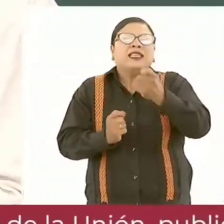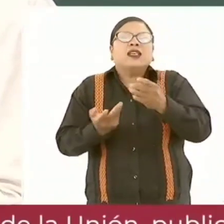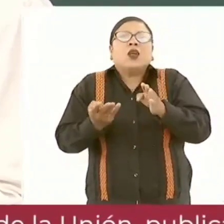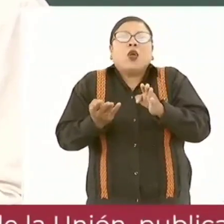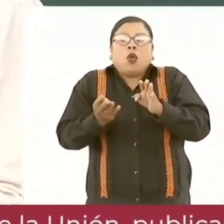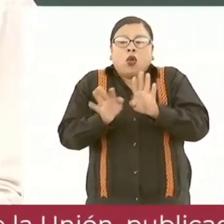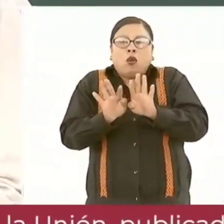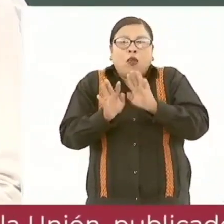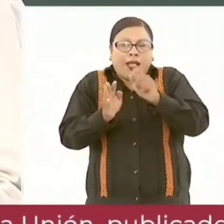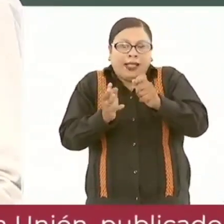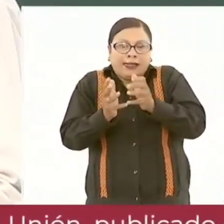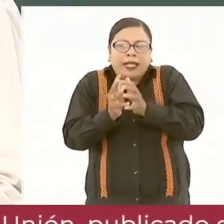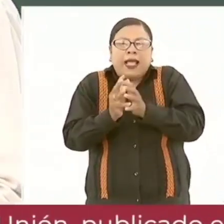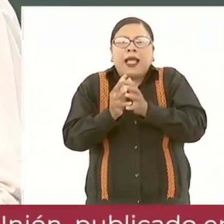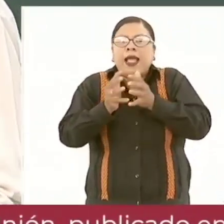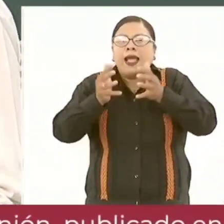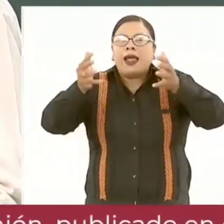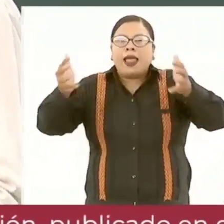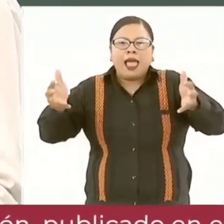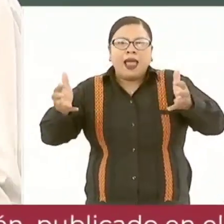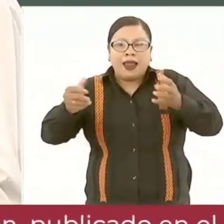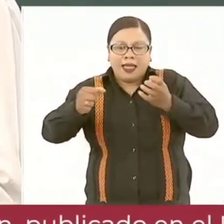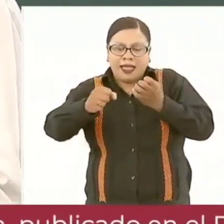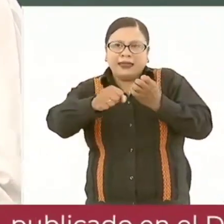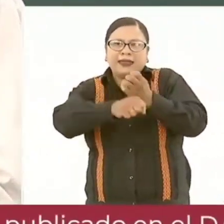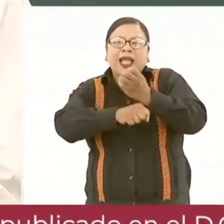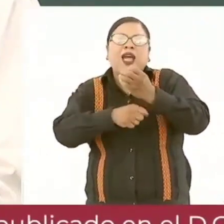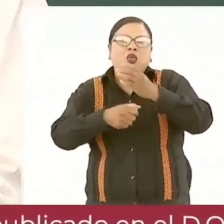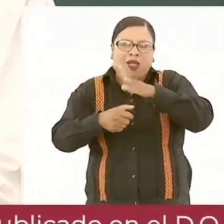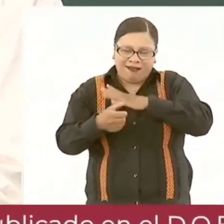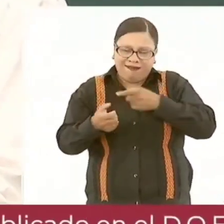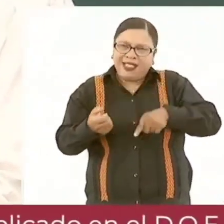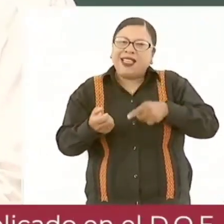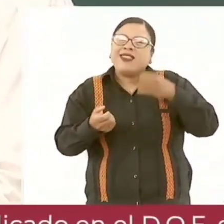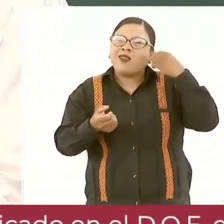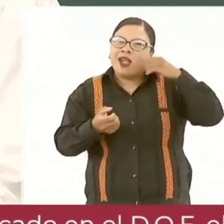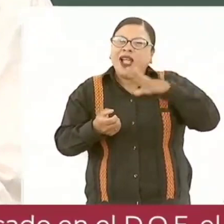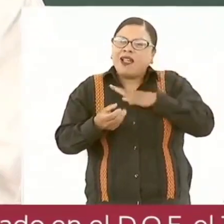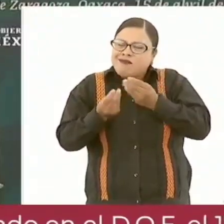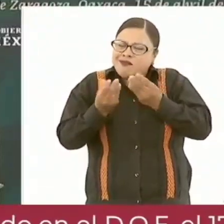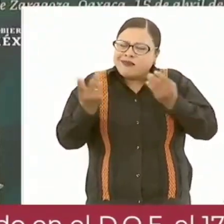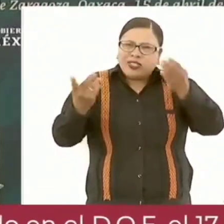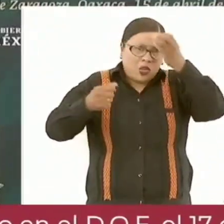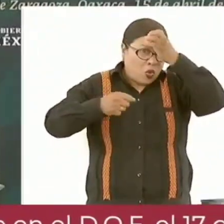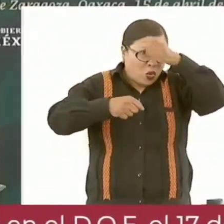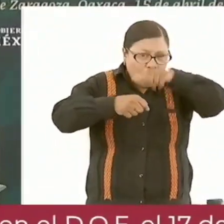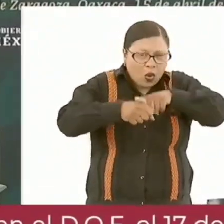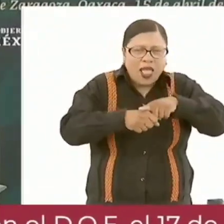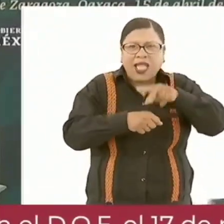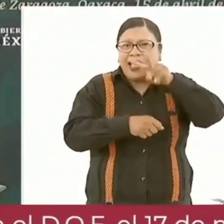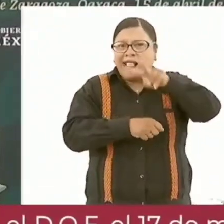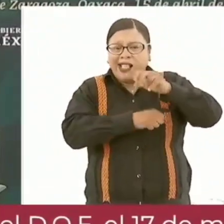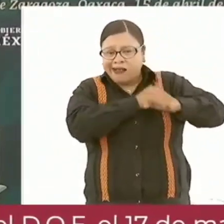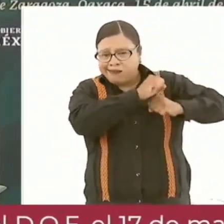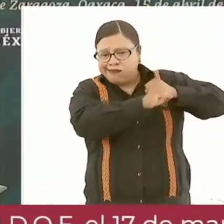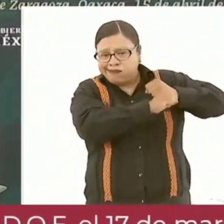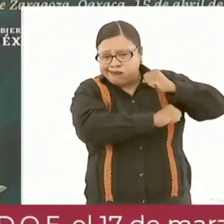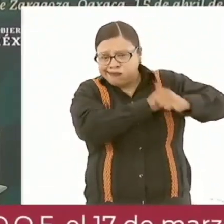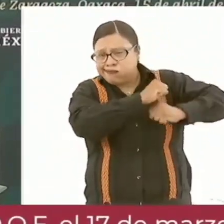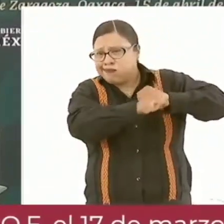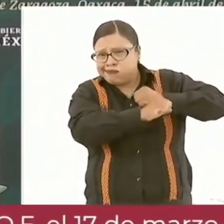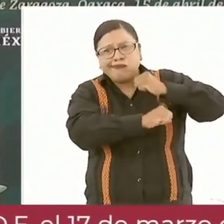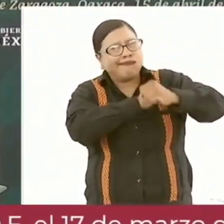representa este gran estado con su cultura, varios años, y que usted lo ha